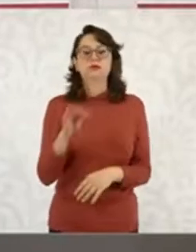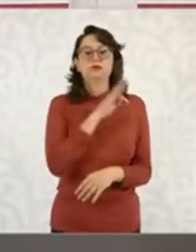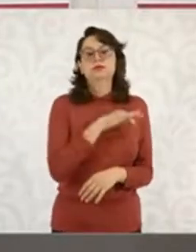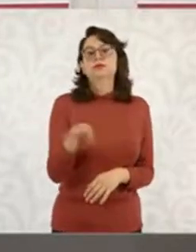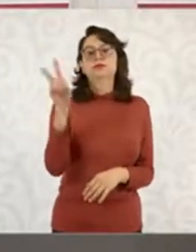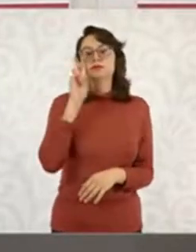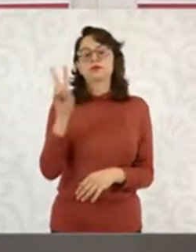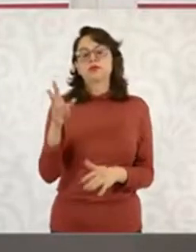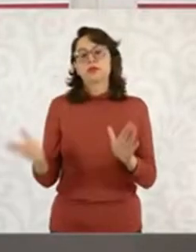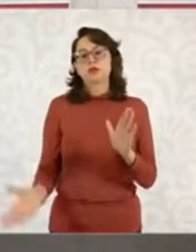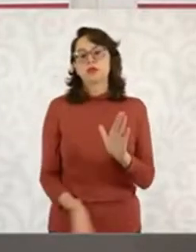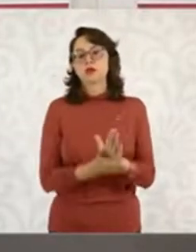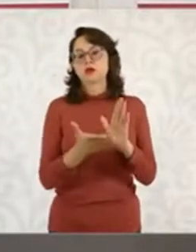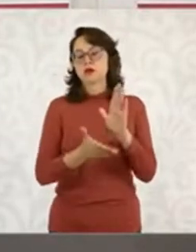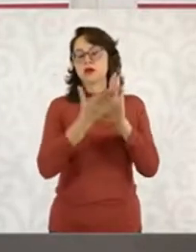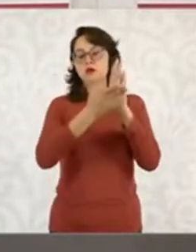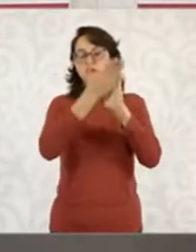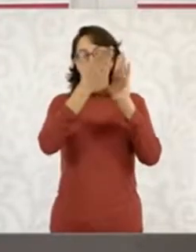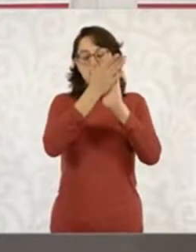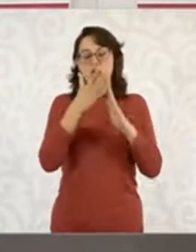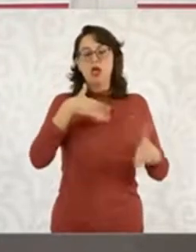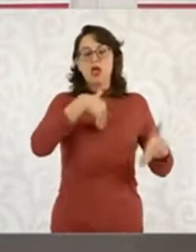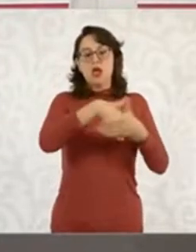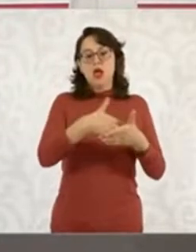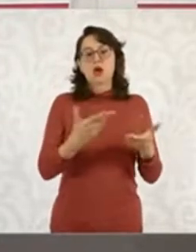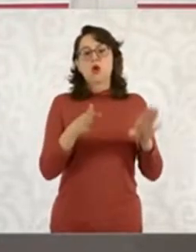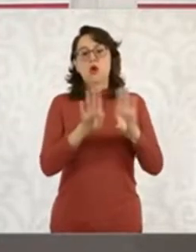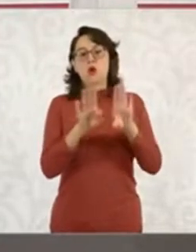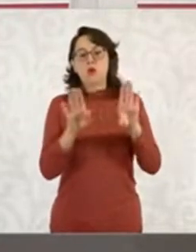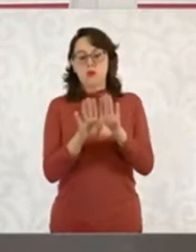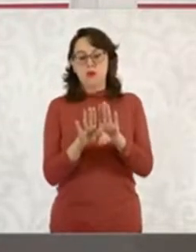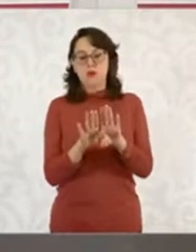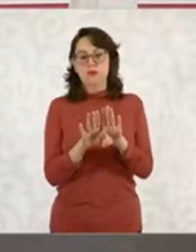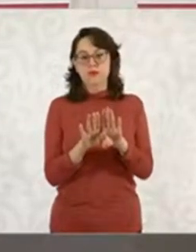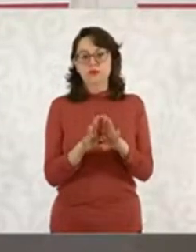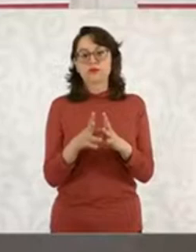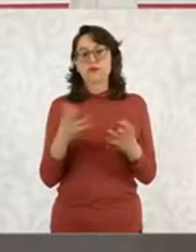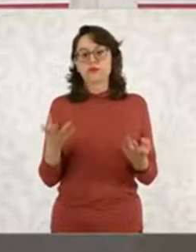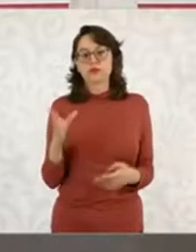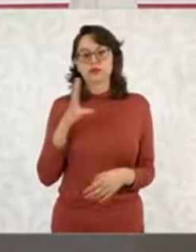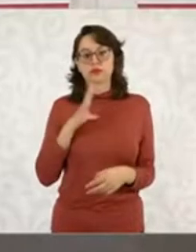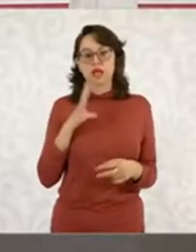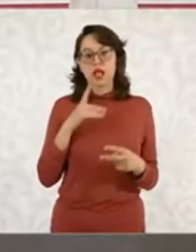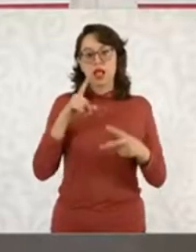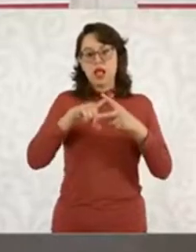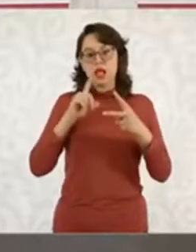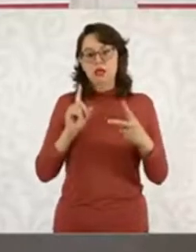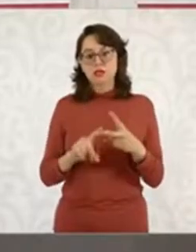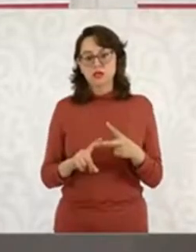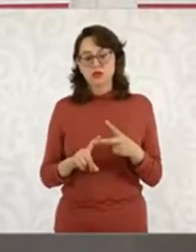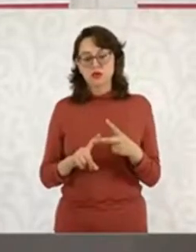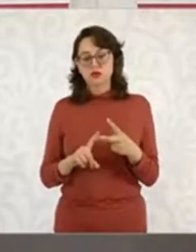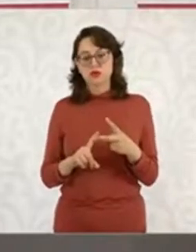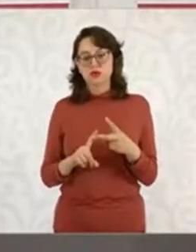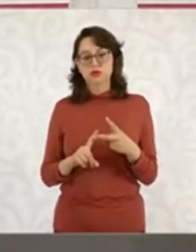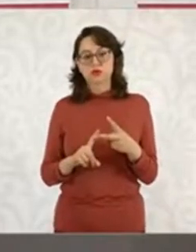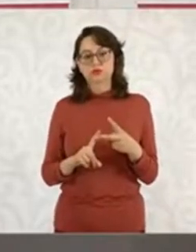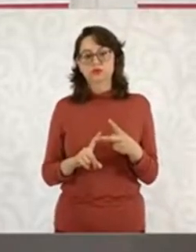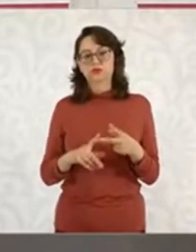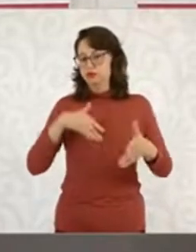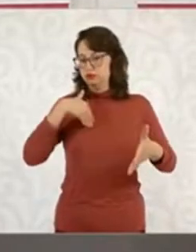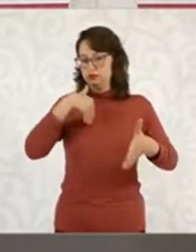estado trabajando en la arquitectura de las estaciones, son, digamos, unos renders con características generales,